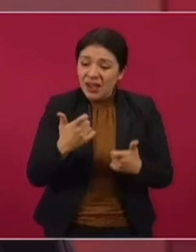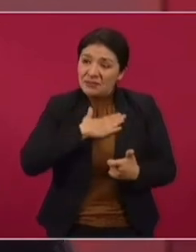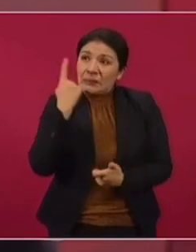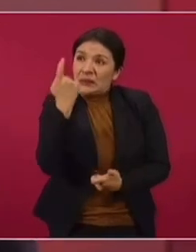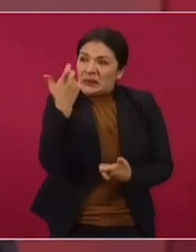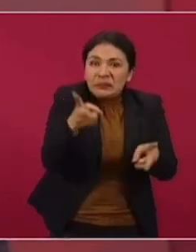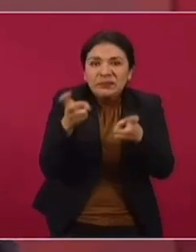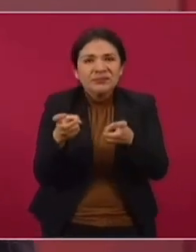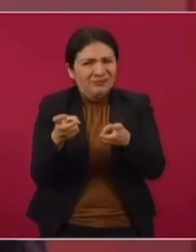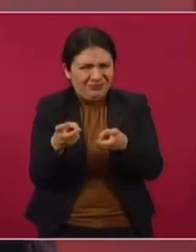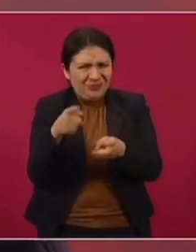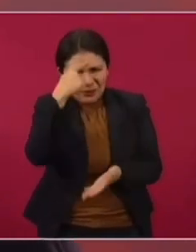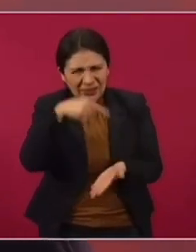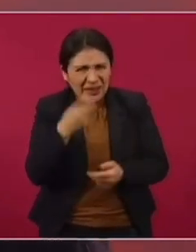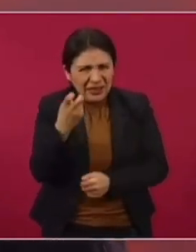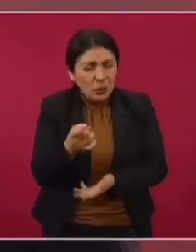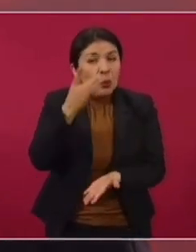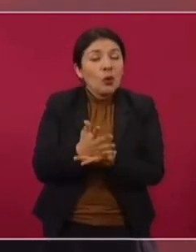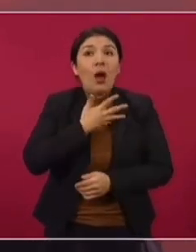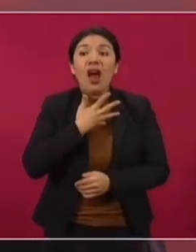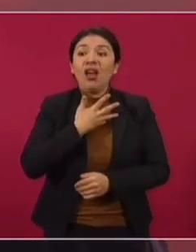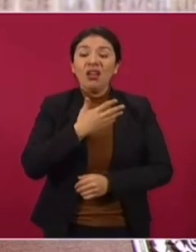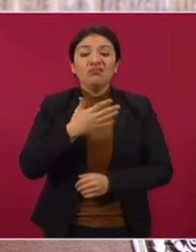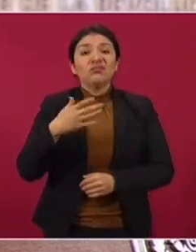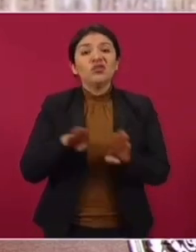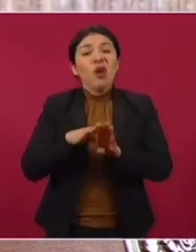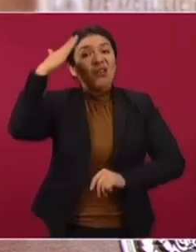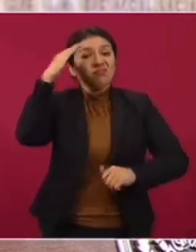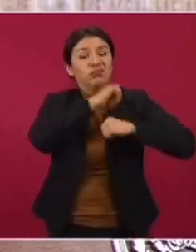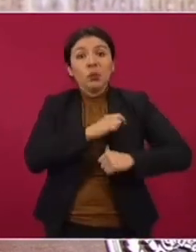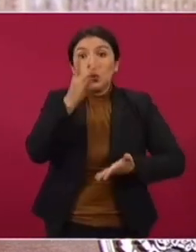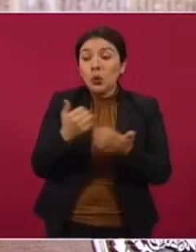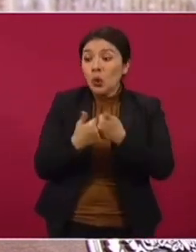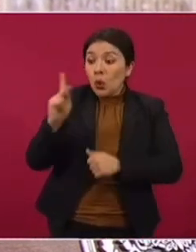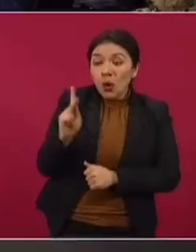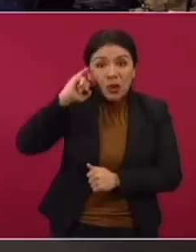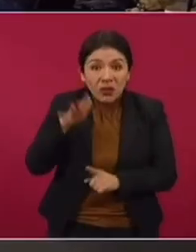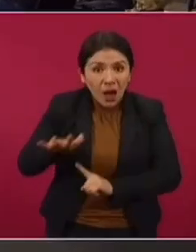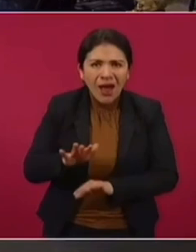porque ustedes creen que el casicazgo sólo se da en el mestizaje, no.